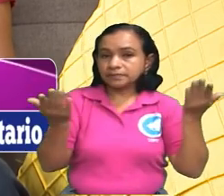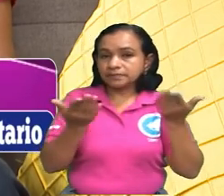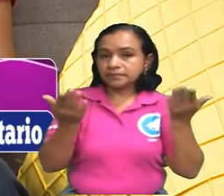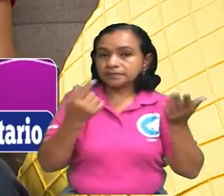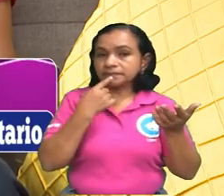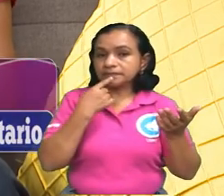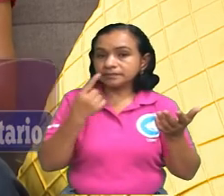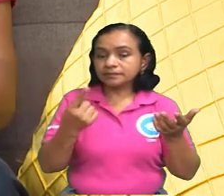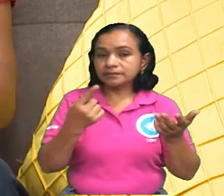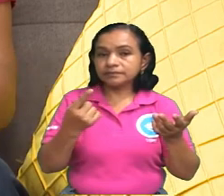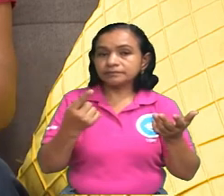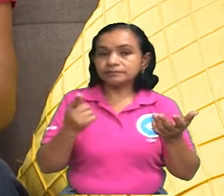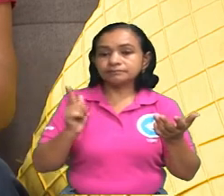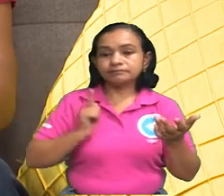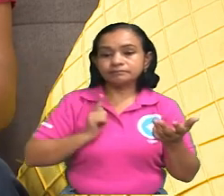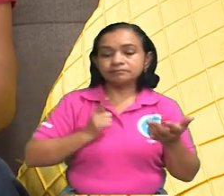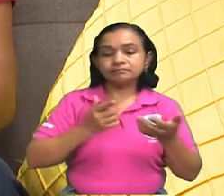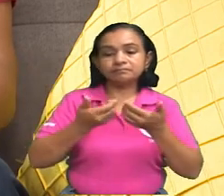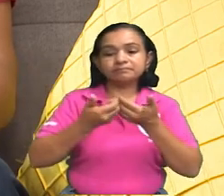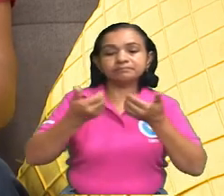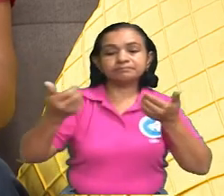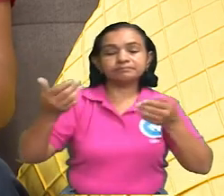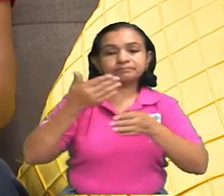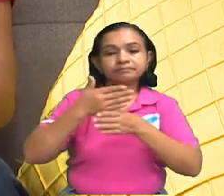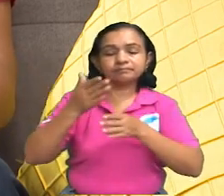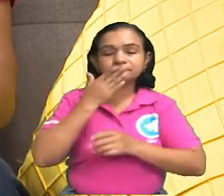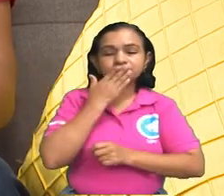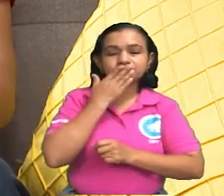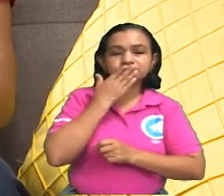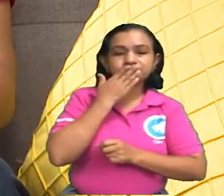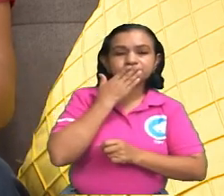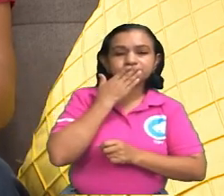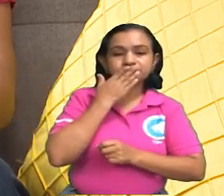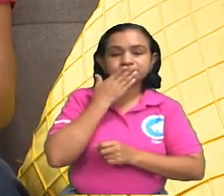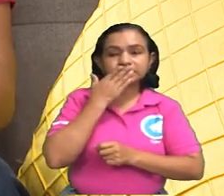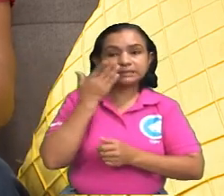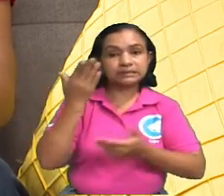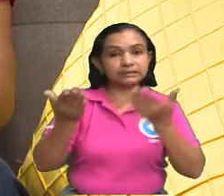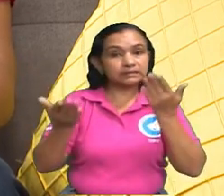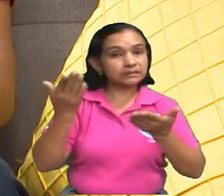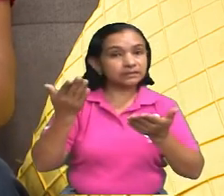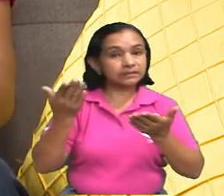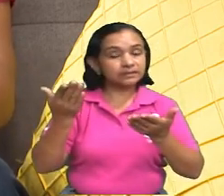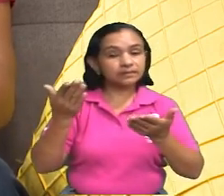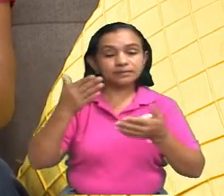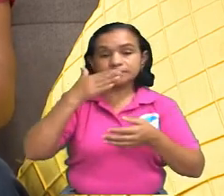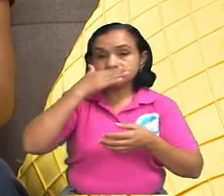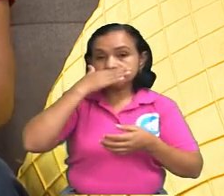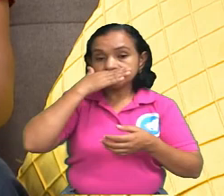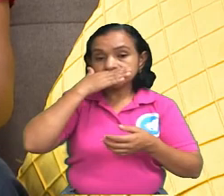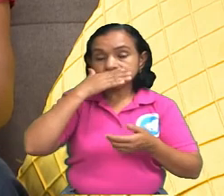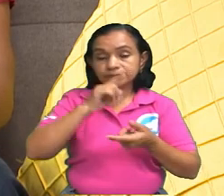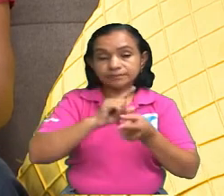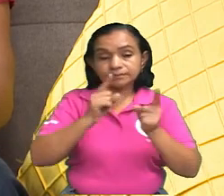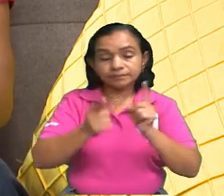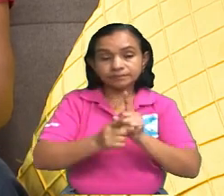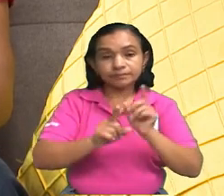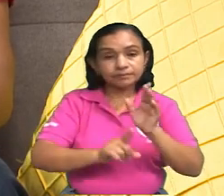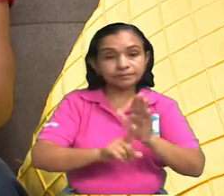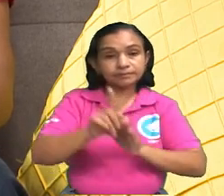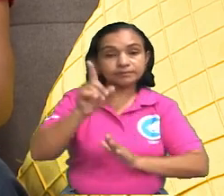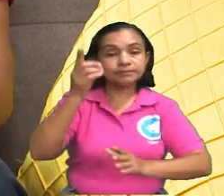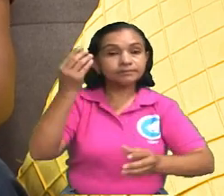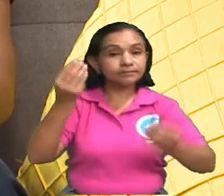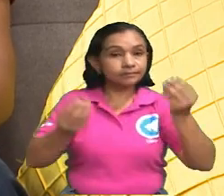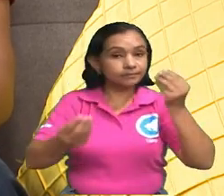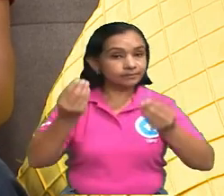Decir tiene el precio del aislamiento, de la burla, del dardo de la comparsa. La revolución y las revoluciones dependen